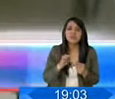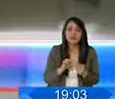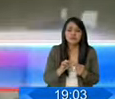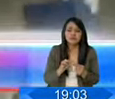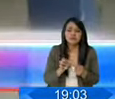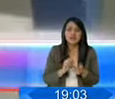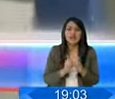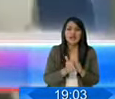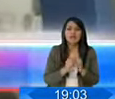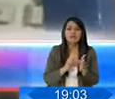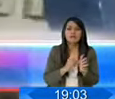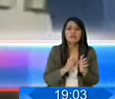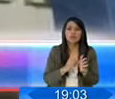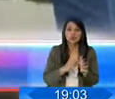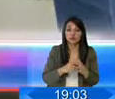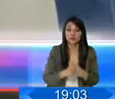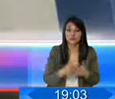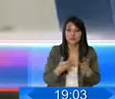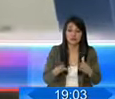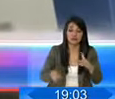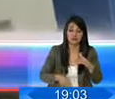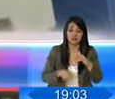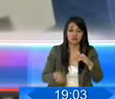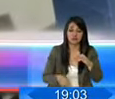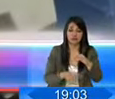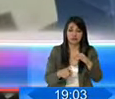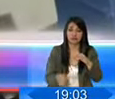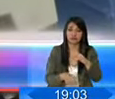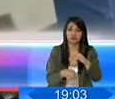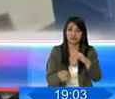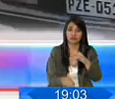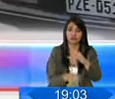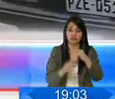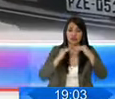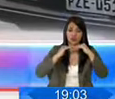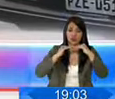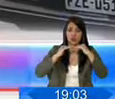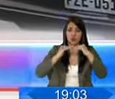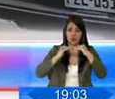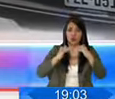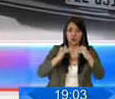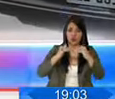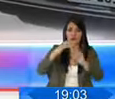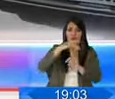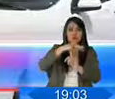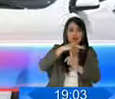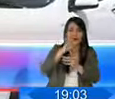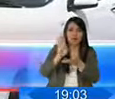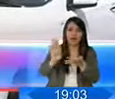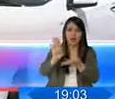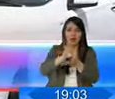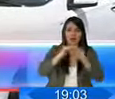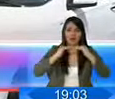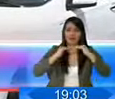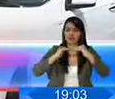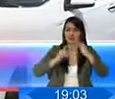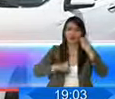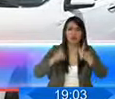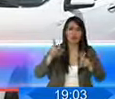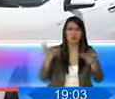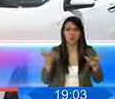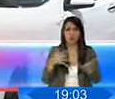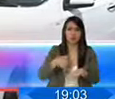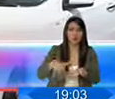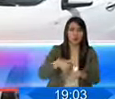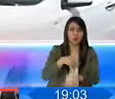Una vez que la Guaragua empiece a trazar el túnel, irá con relación a la superficie por avenidas, parques y barrios. Esto ha generado ciertas